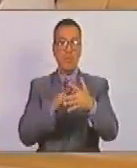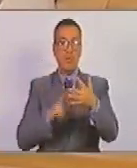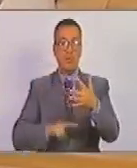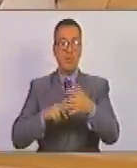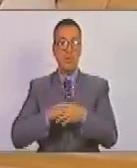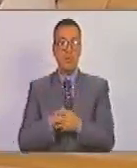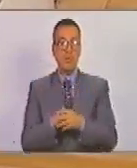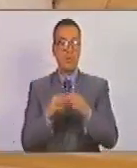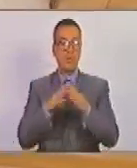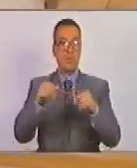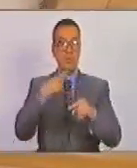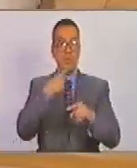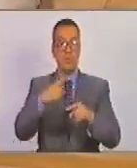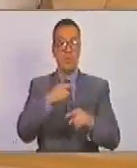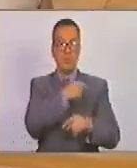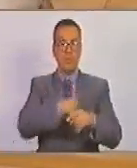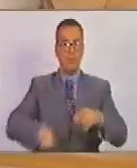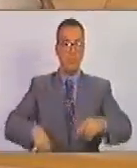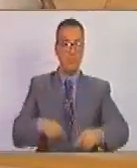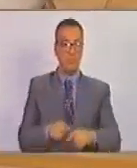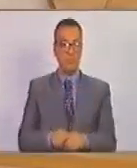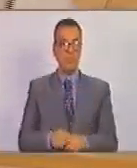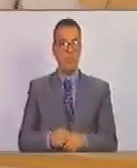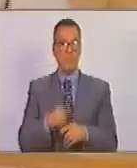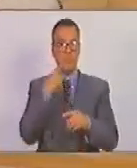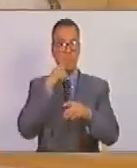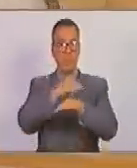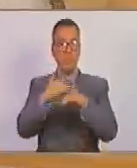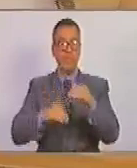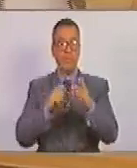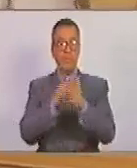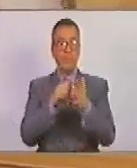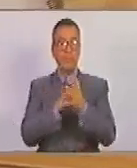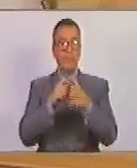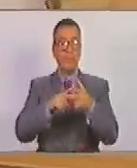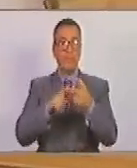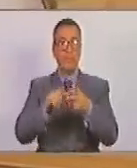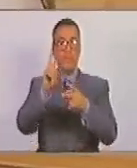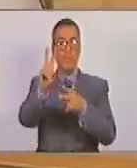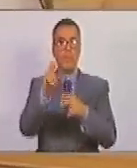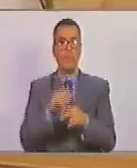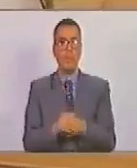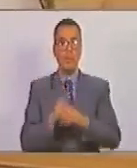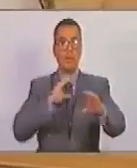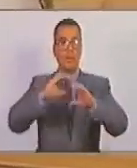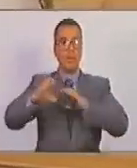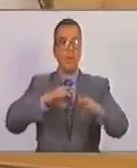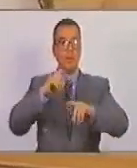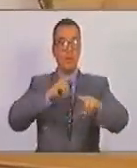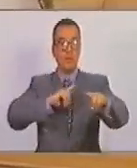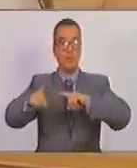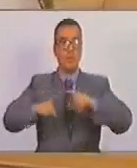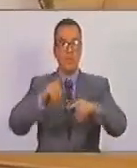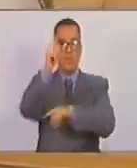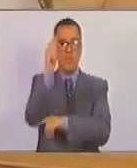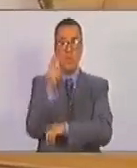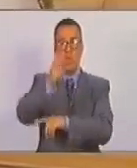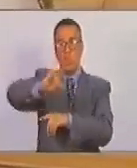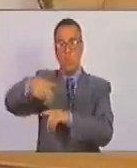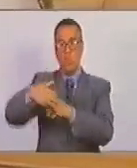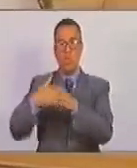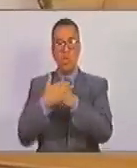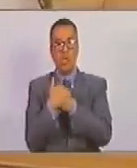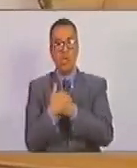anexa. Es todo, ciudadano presidente. En cuenta siguiente. Punto número 2. Comunicación dirigida al diputado Jorge